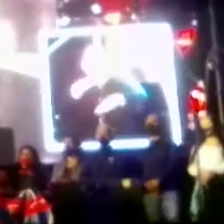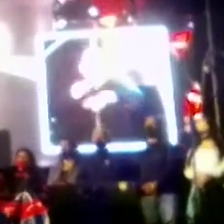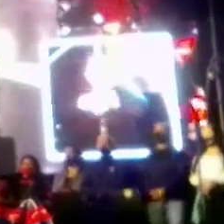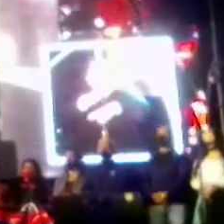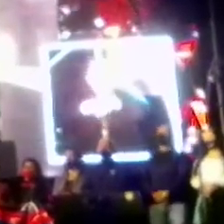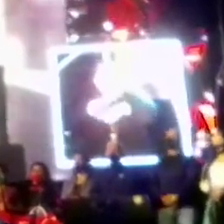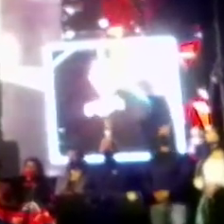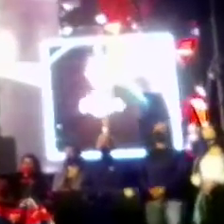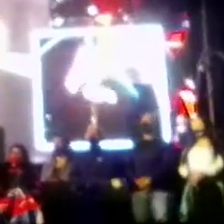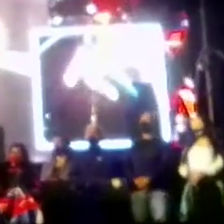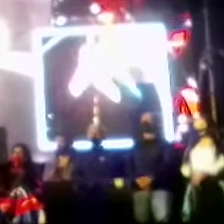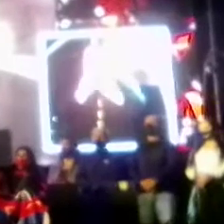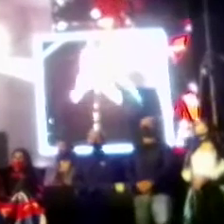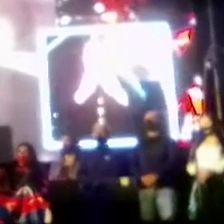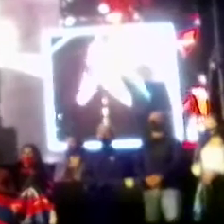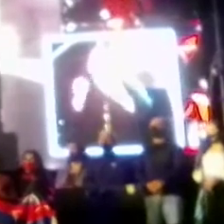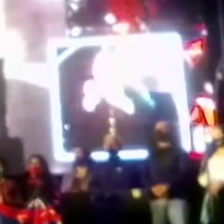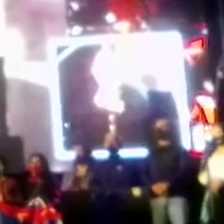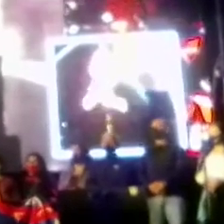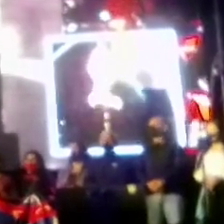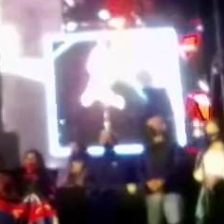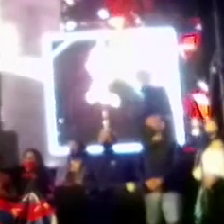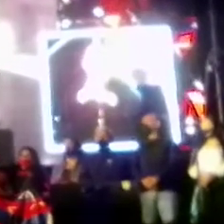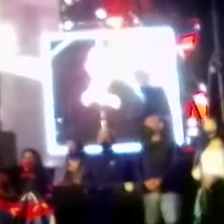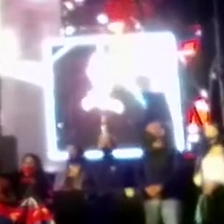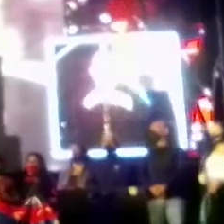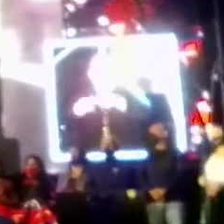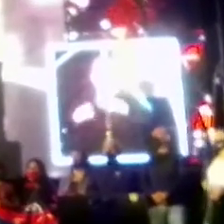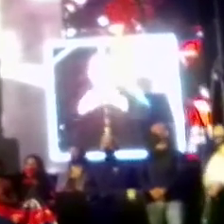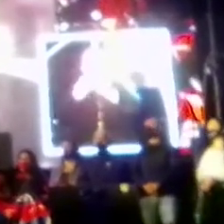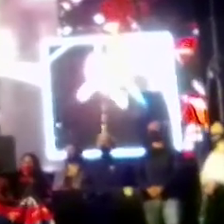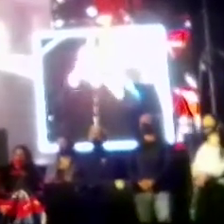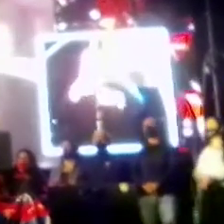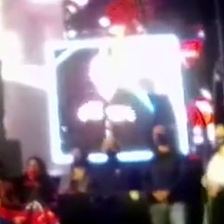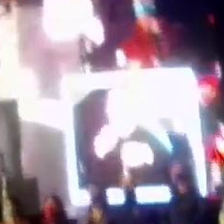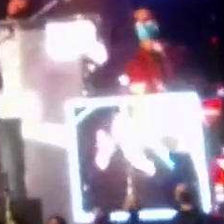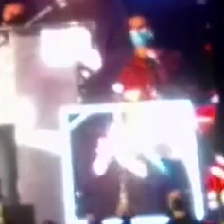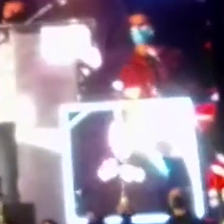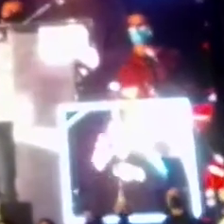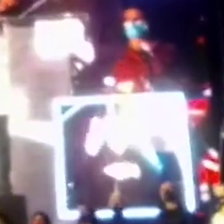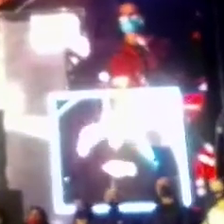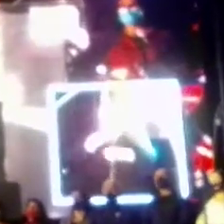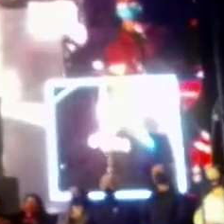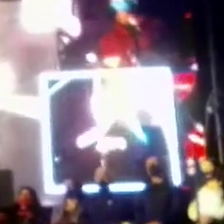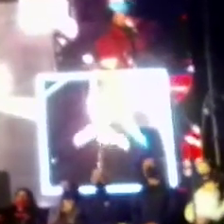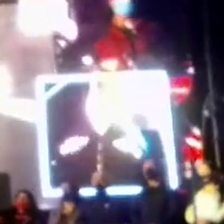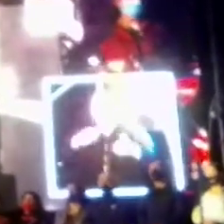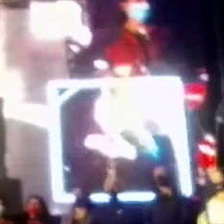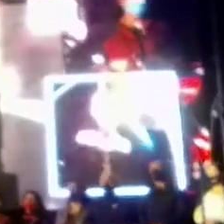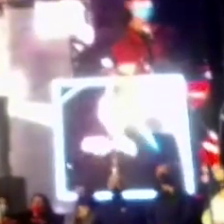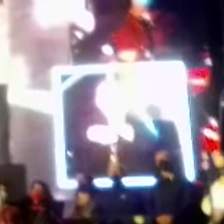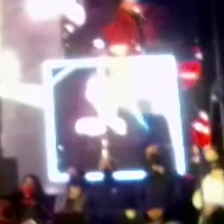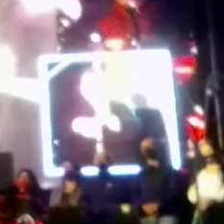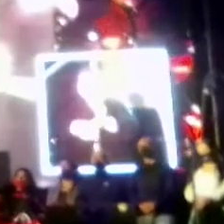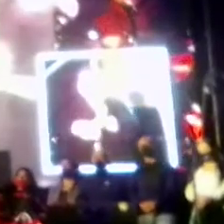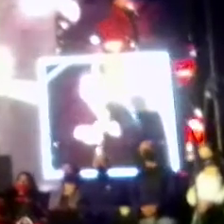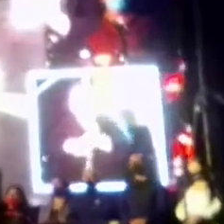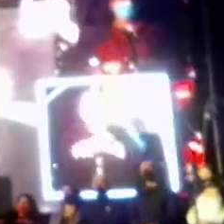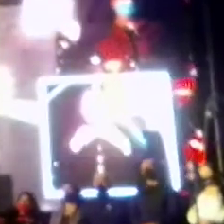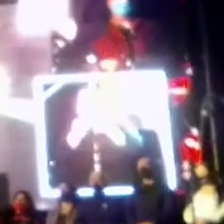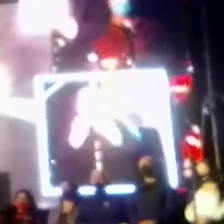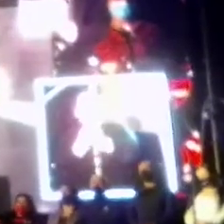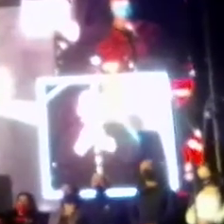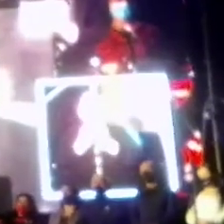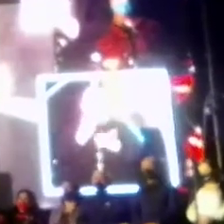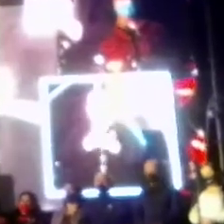cuando los mismos que habían aprobado en forma sumaria la LUC y ahora nos negaban la posibilidad de una campaña de recolección de firmas con todos los